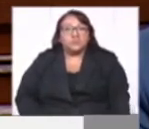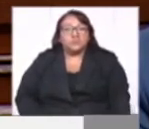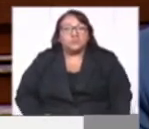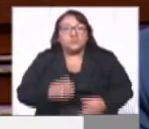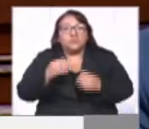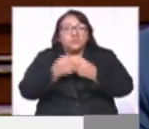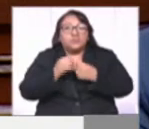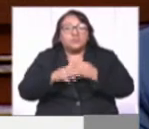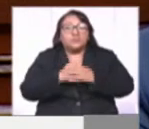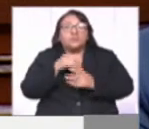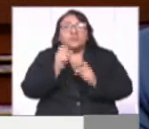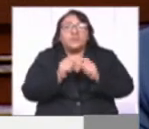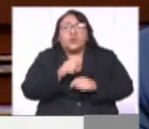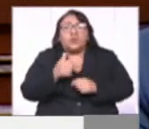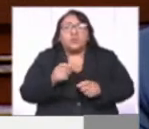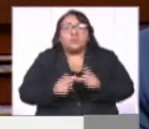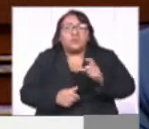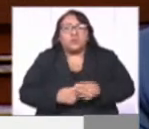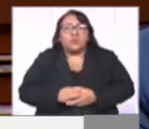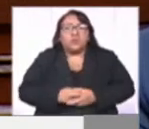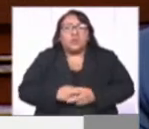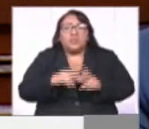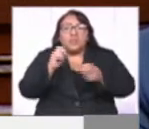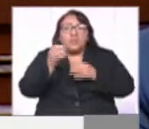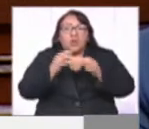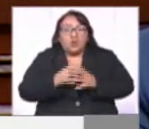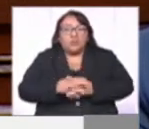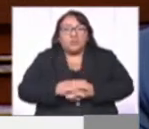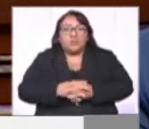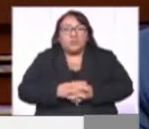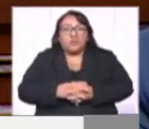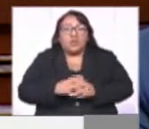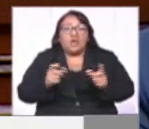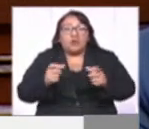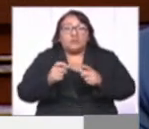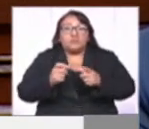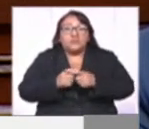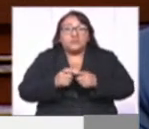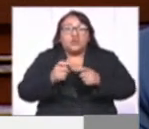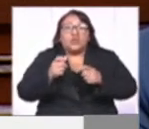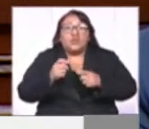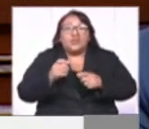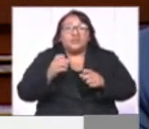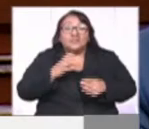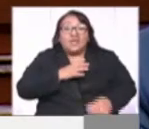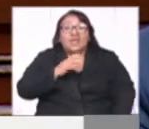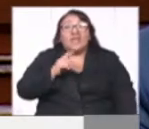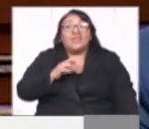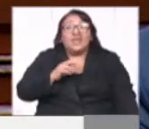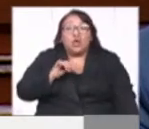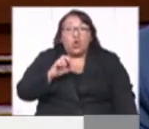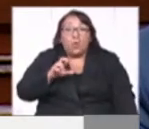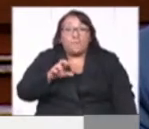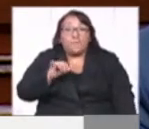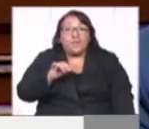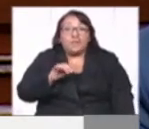los consumidores y demás agentes económicos. Las comisiones y las salas del INDECOPI son